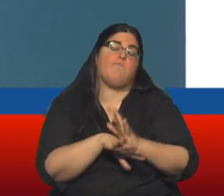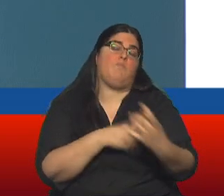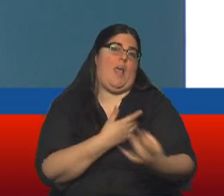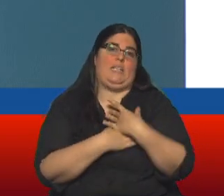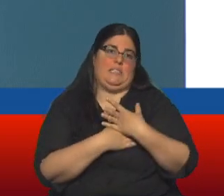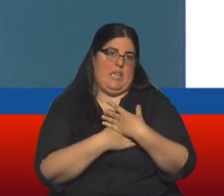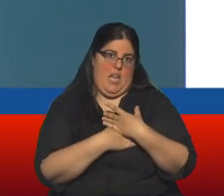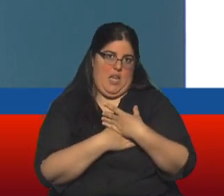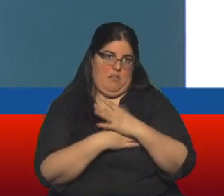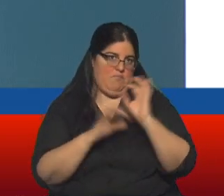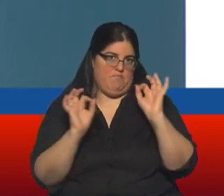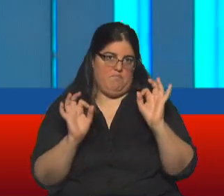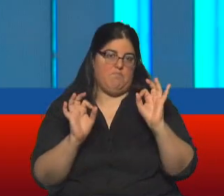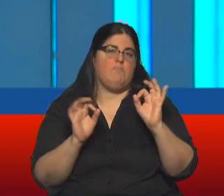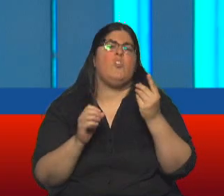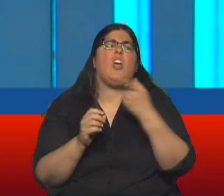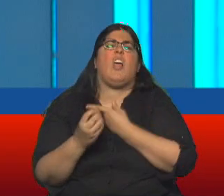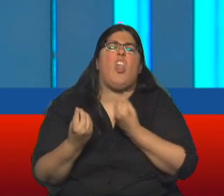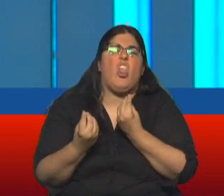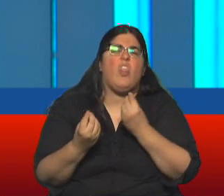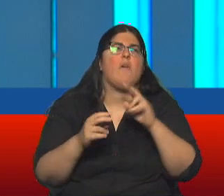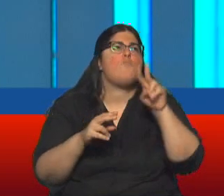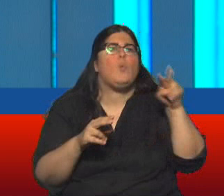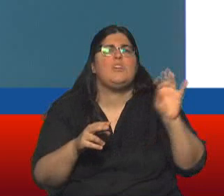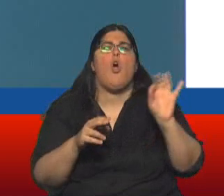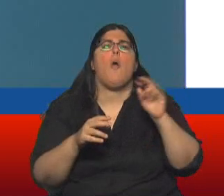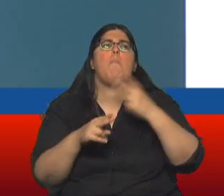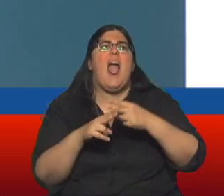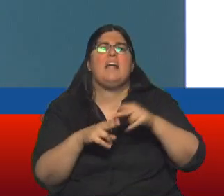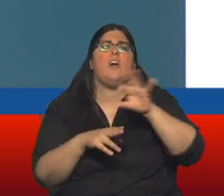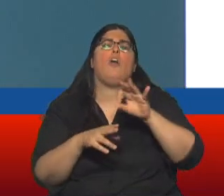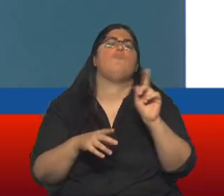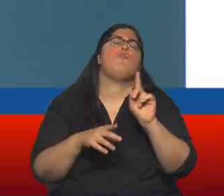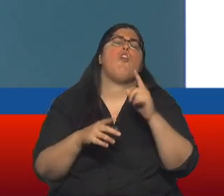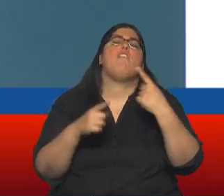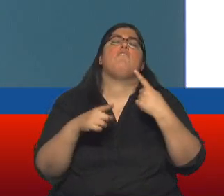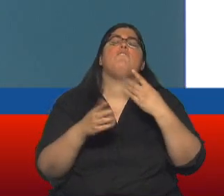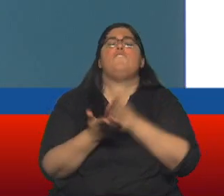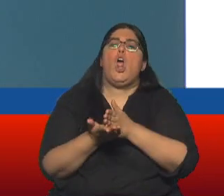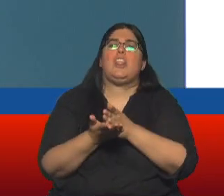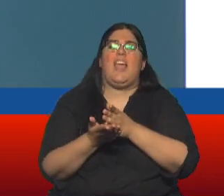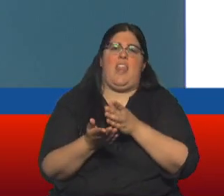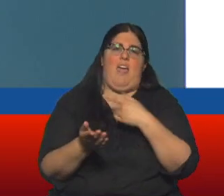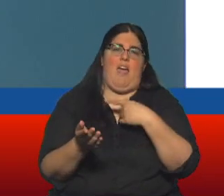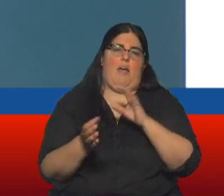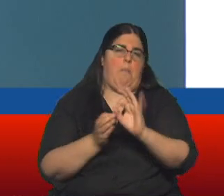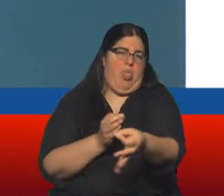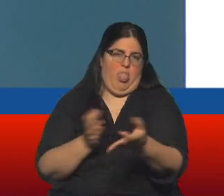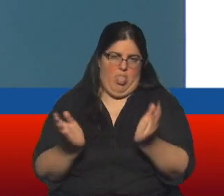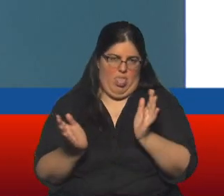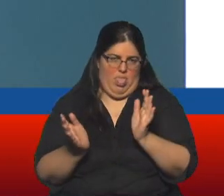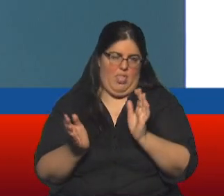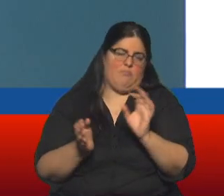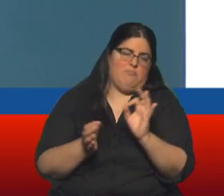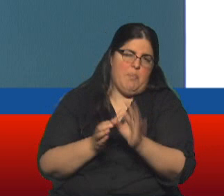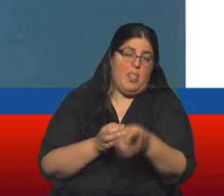punto. ¿Pero qué era? ¿Un museo, una plaza? No, era un lugar cercano a la frontera. Ah, ok. Relativamente ¿Y estabas cerca de la acreditado